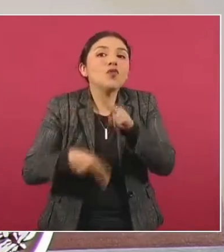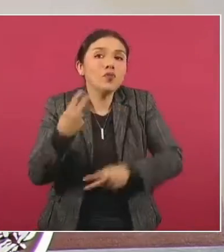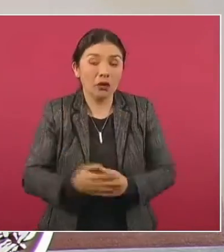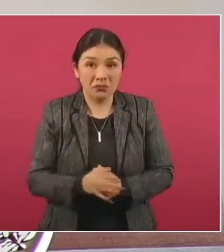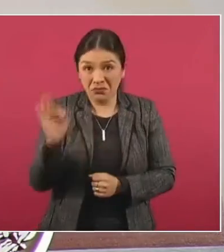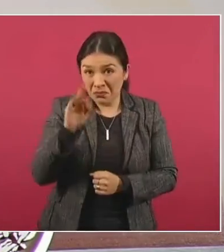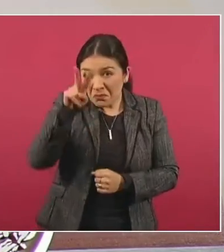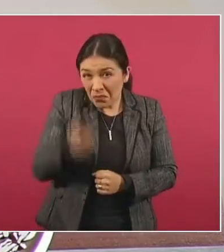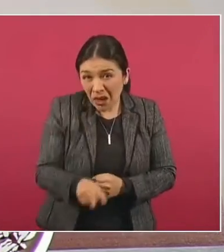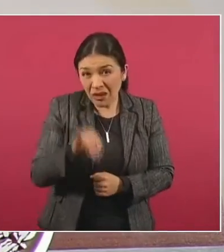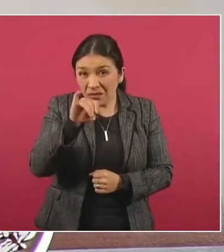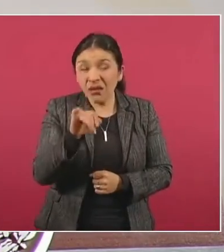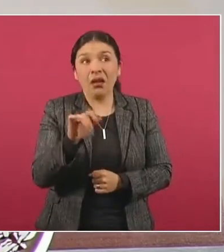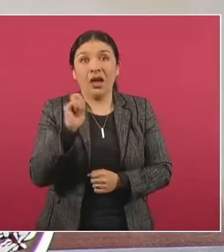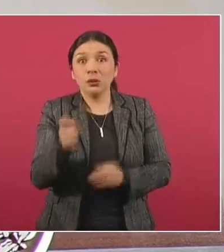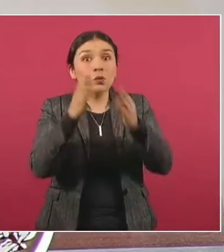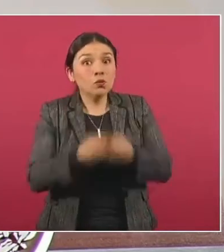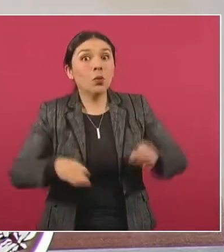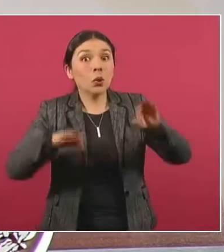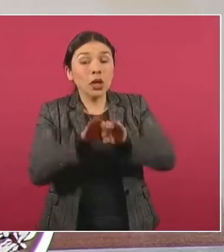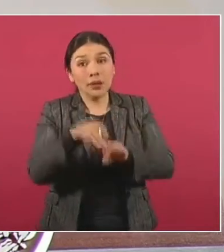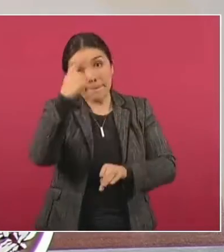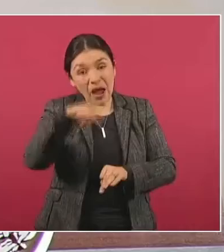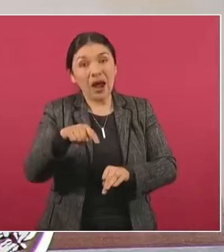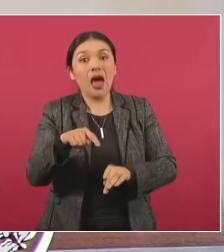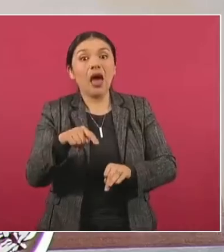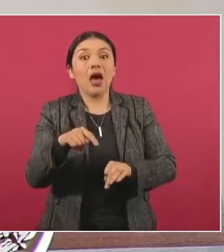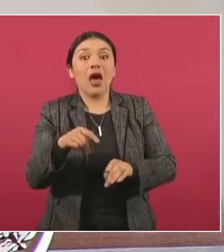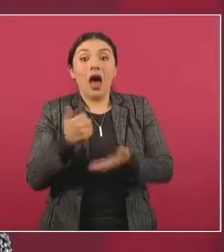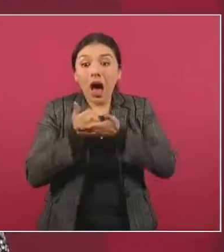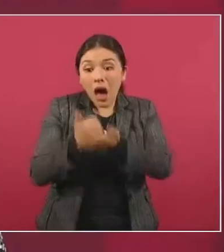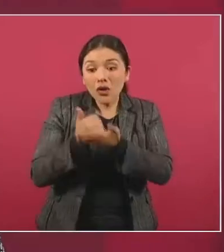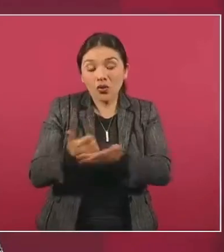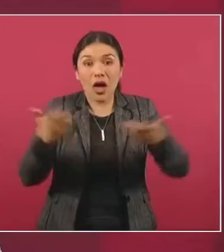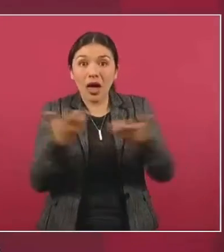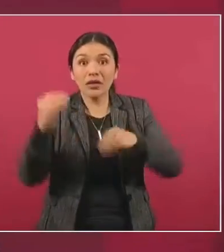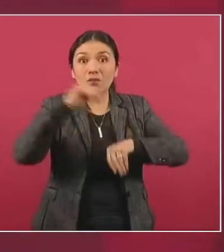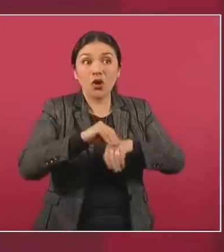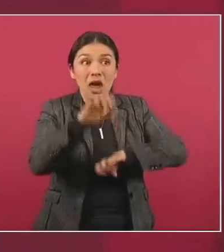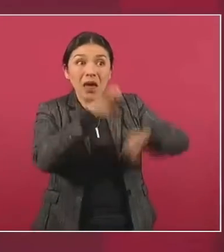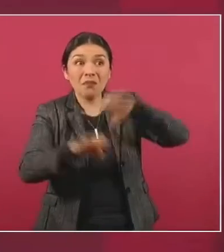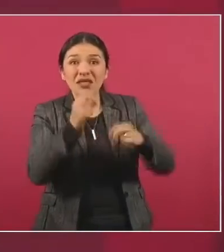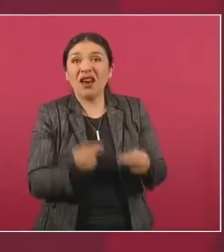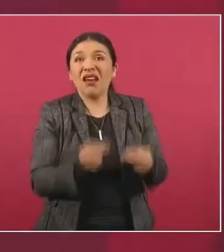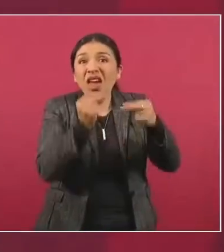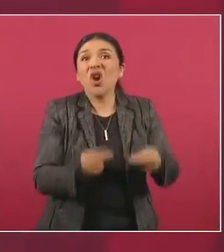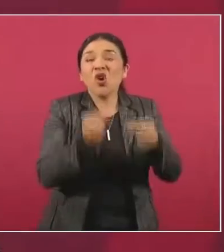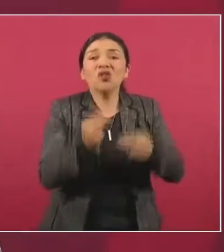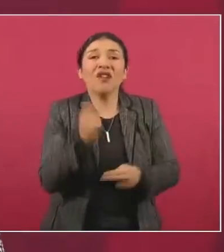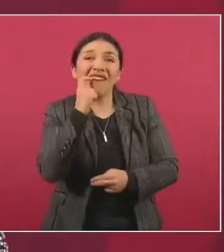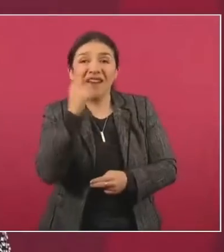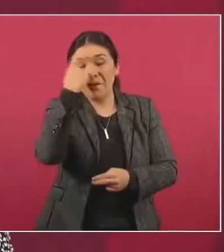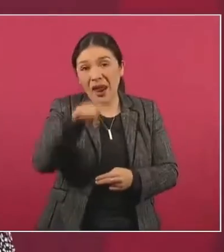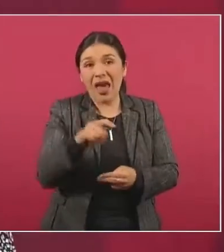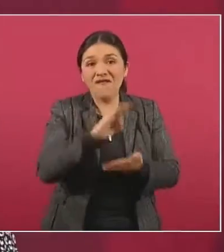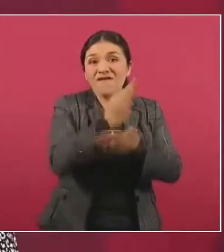un impacto importante en la contención de la creación de empresas factureras o empresas fantasmas,